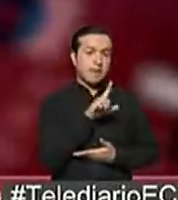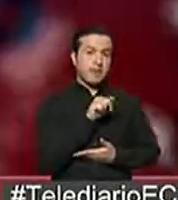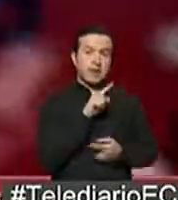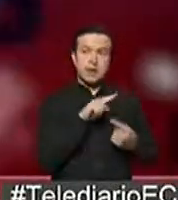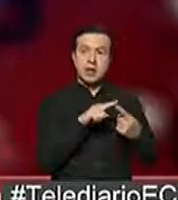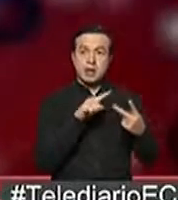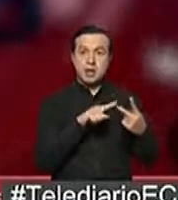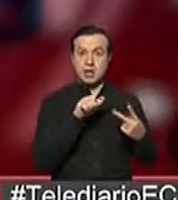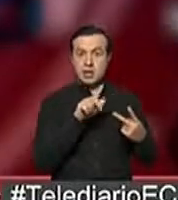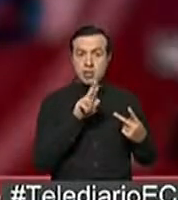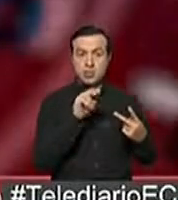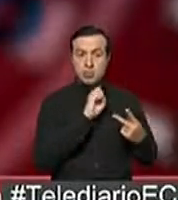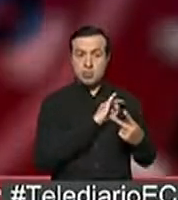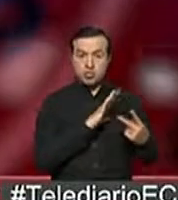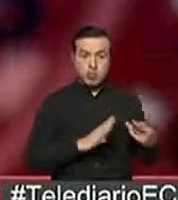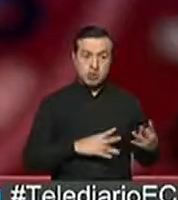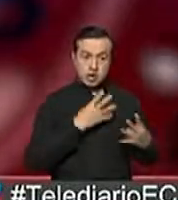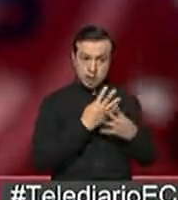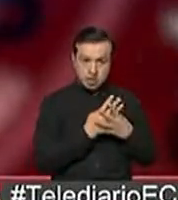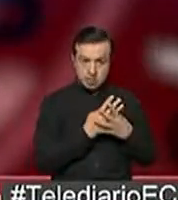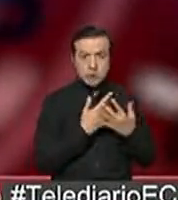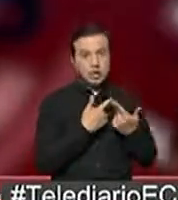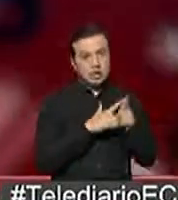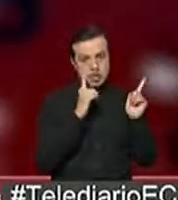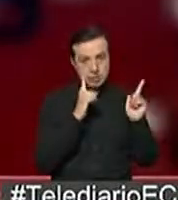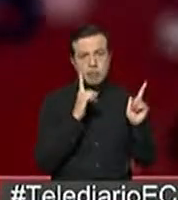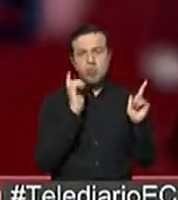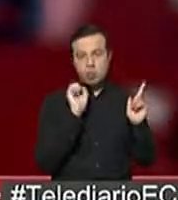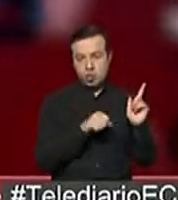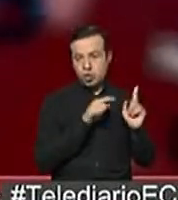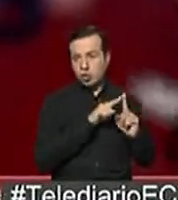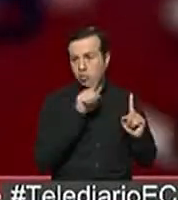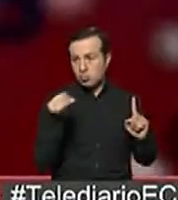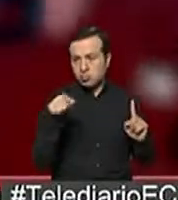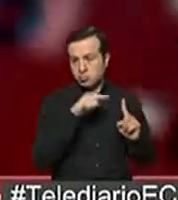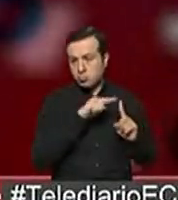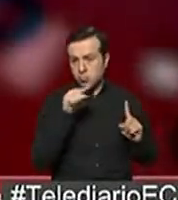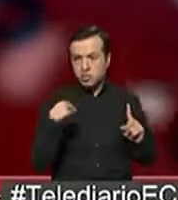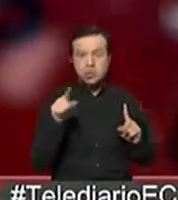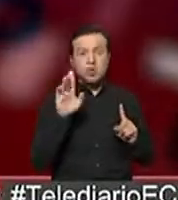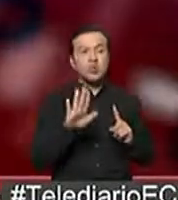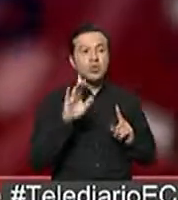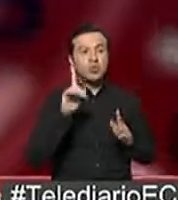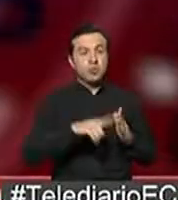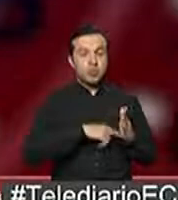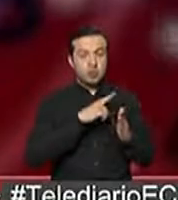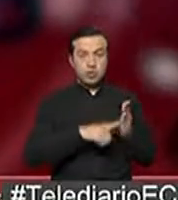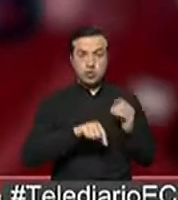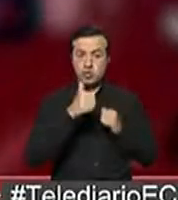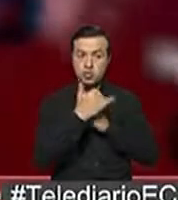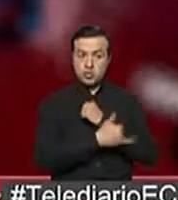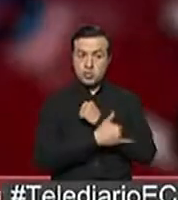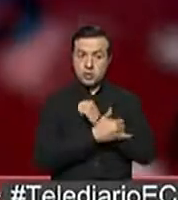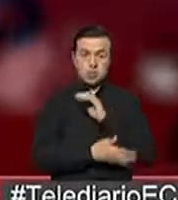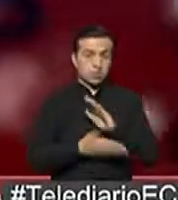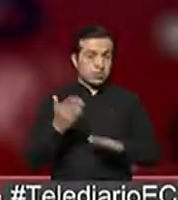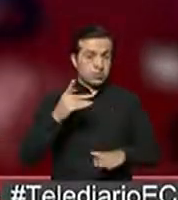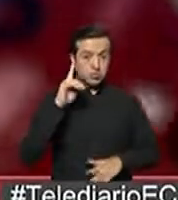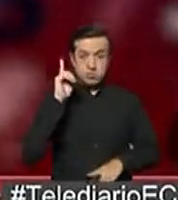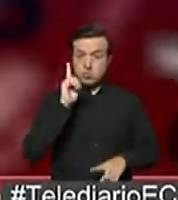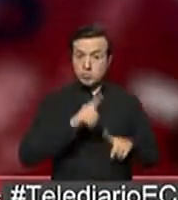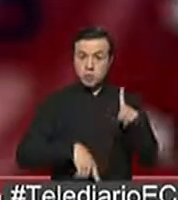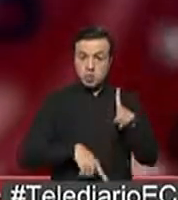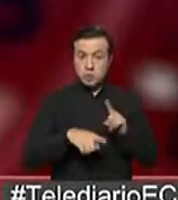sustituyó la prisión preventiva por presentación periódica. Además, la magistrada dispuso la prohibición de salida del país de las imputadas,